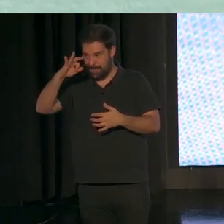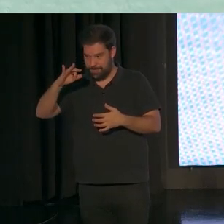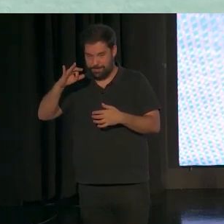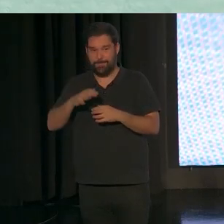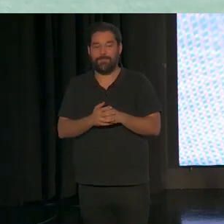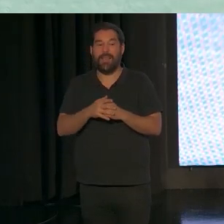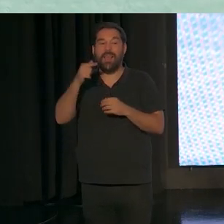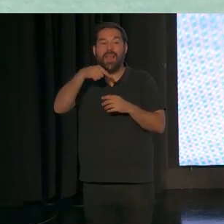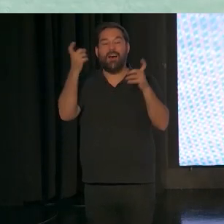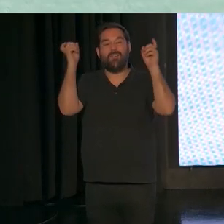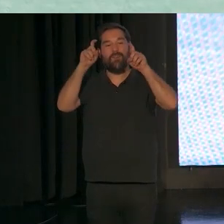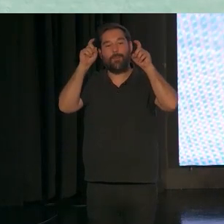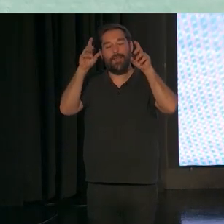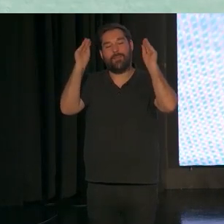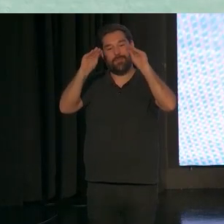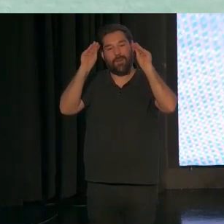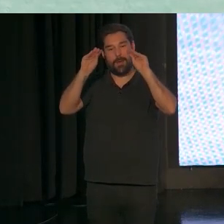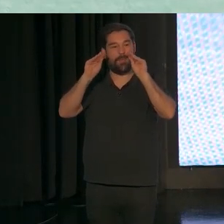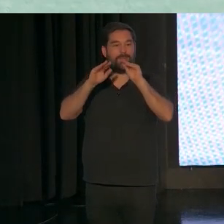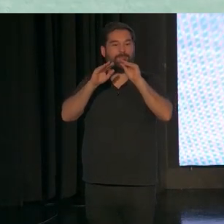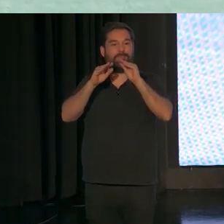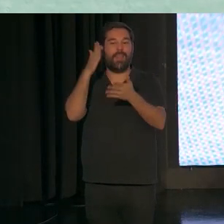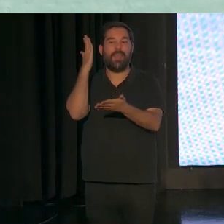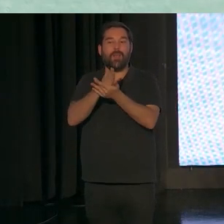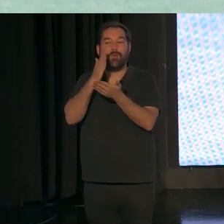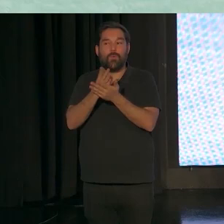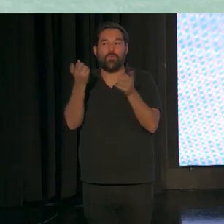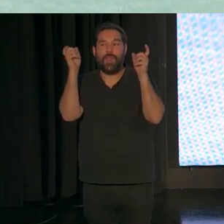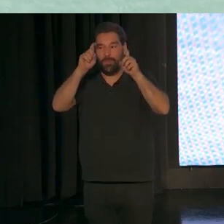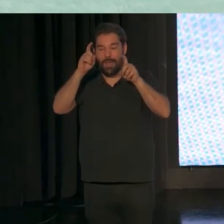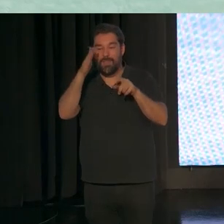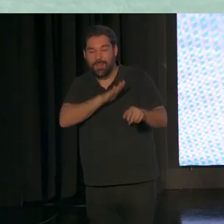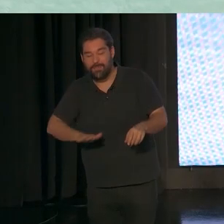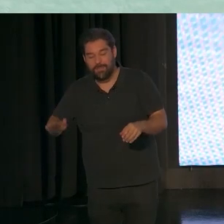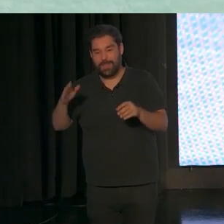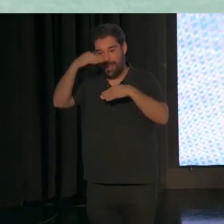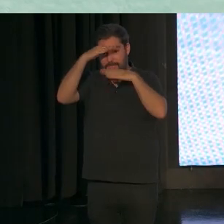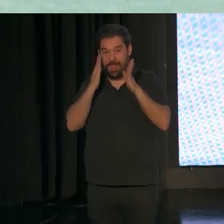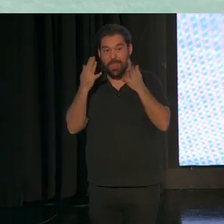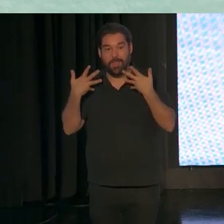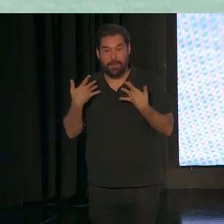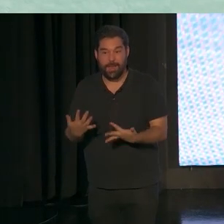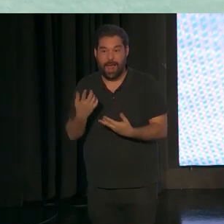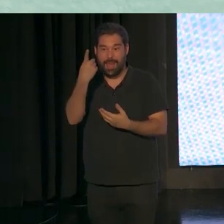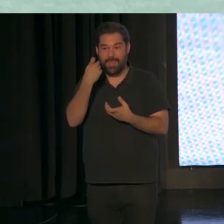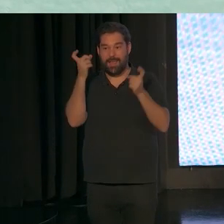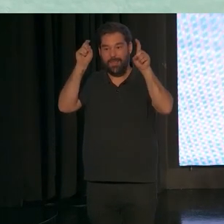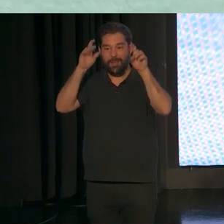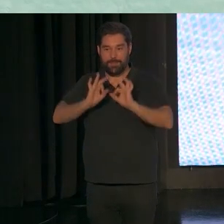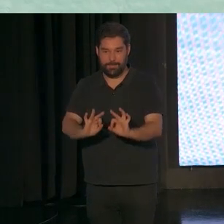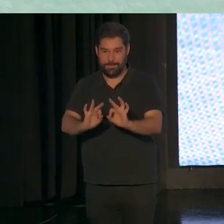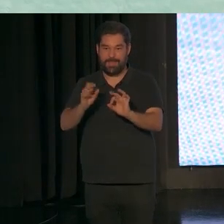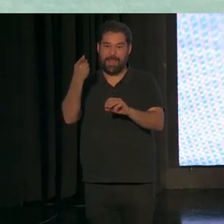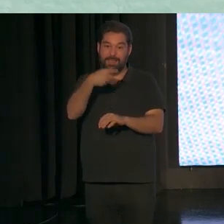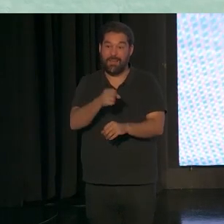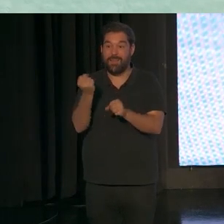es formadora en numerosos cursos sobre educación infantil atención temprana necesidades educativas especiales